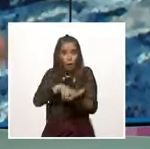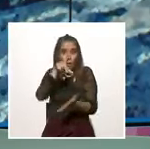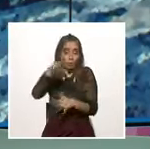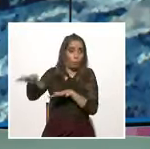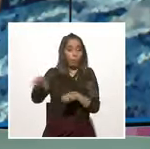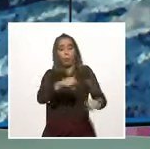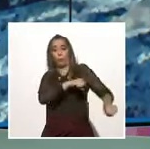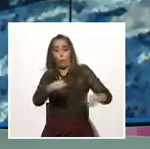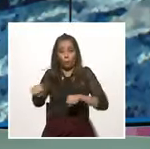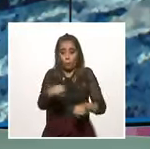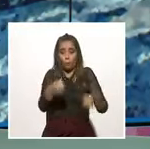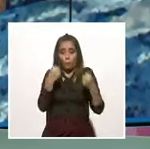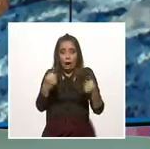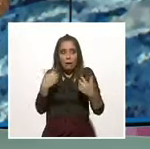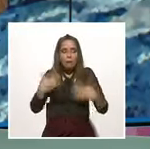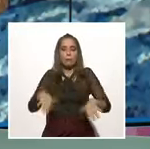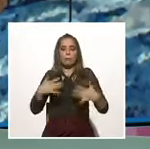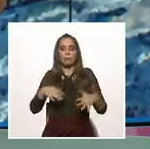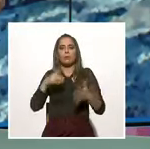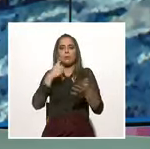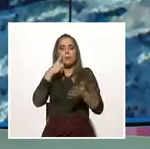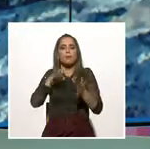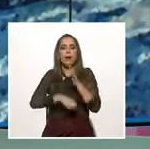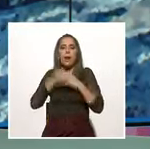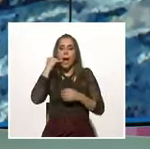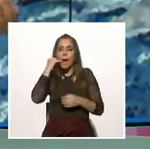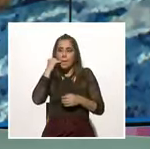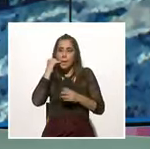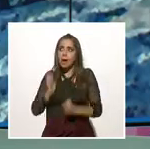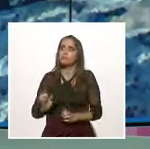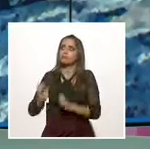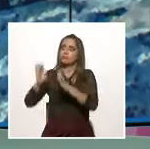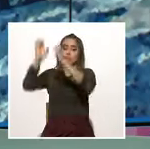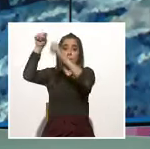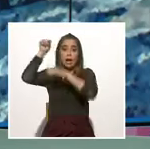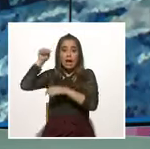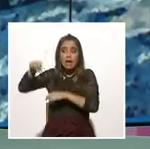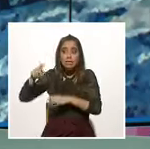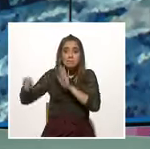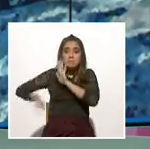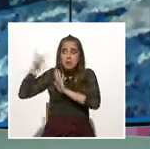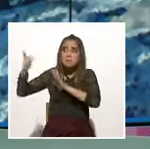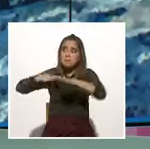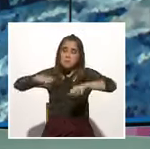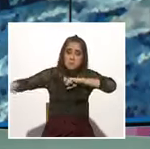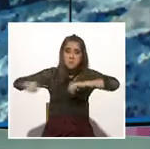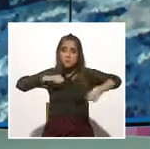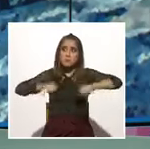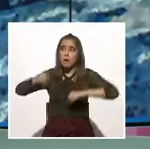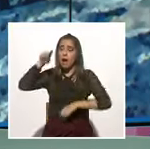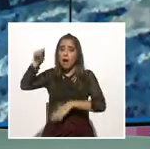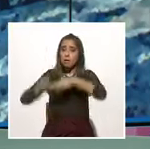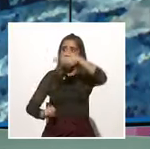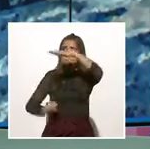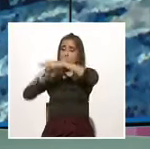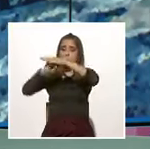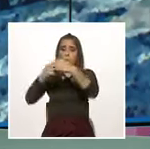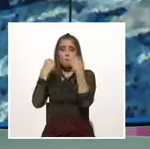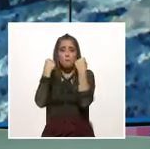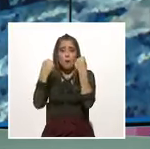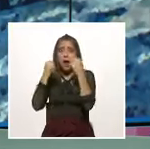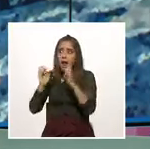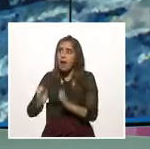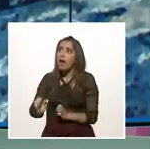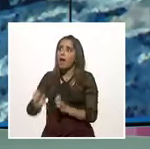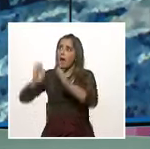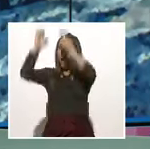2017. Sí. Yo te comentaba el ejemplo de la Torre Latinoamericana. Él ha soportado todos estos sismos y no ha tenido ningún daño. ¿A qué se debe?